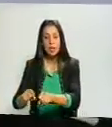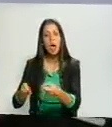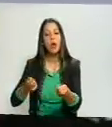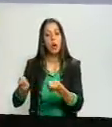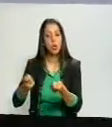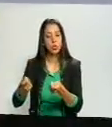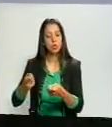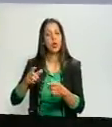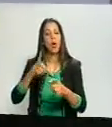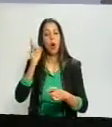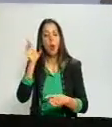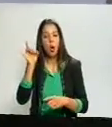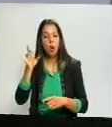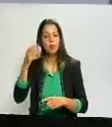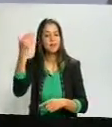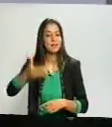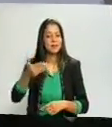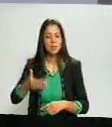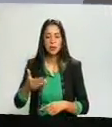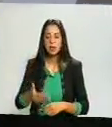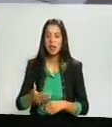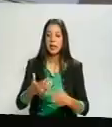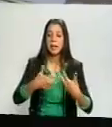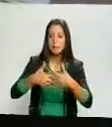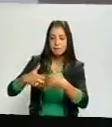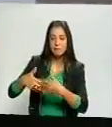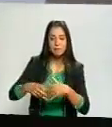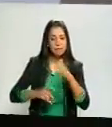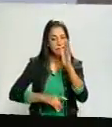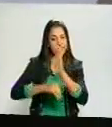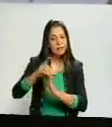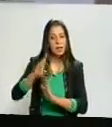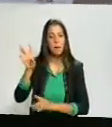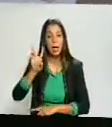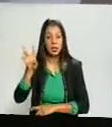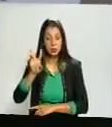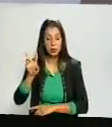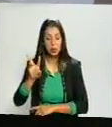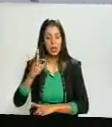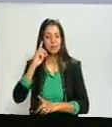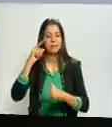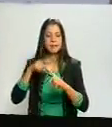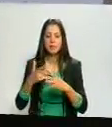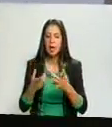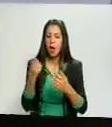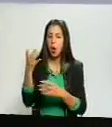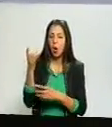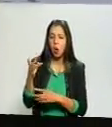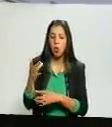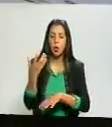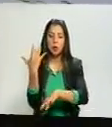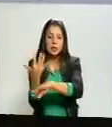parte esencial para diversificar la economía y para poder incrementar no solamente en oro, sino en diamante,